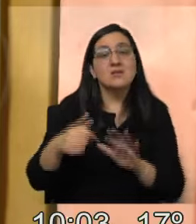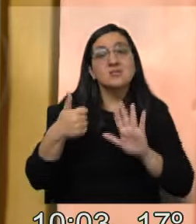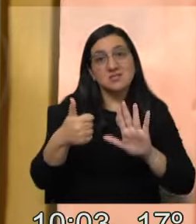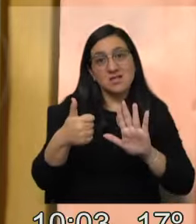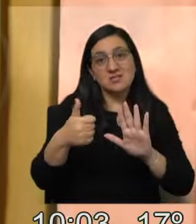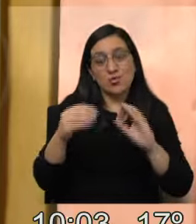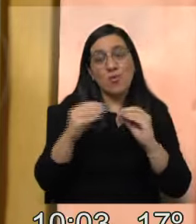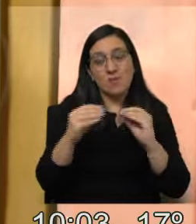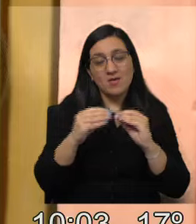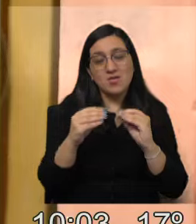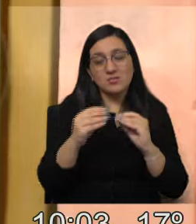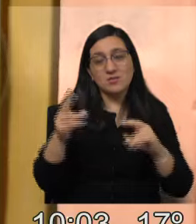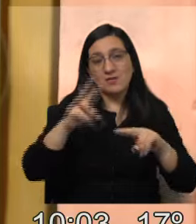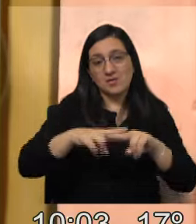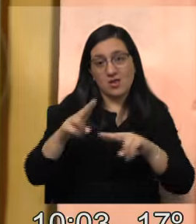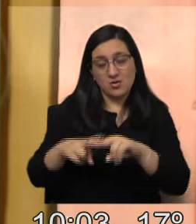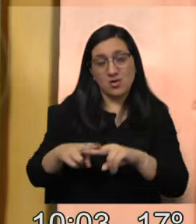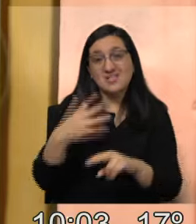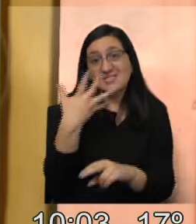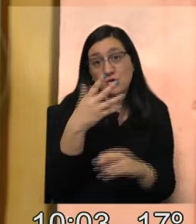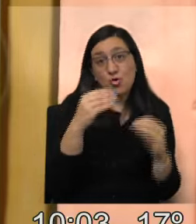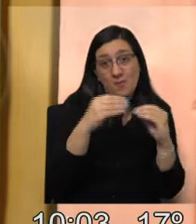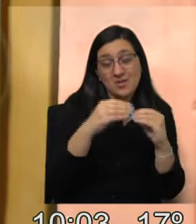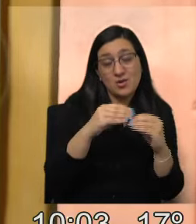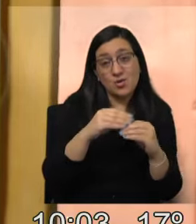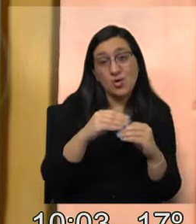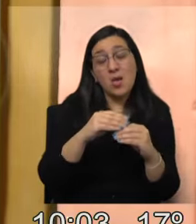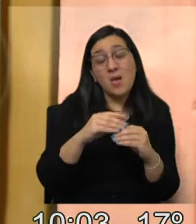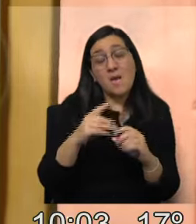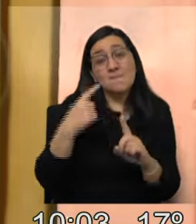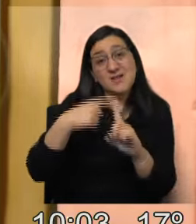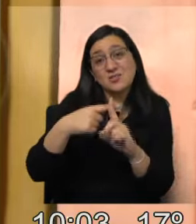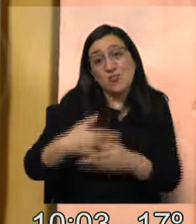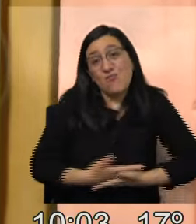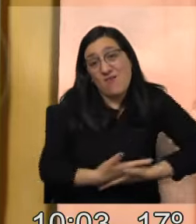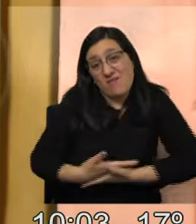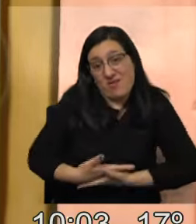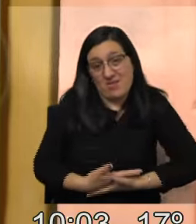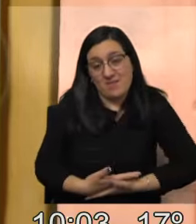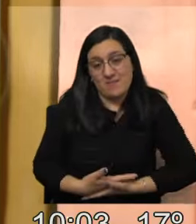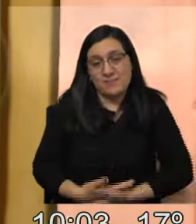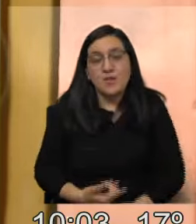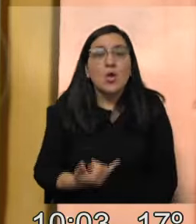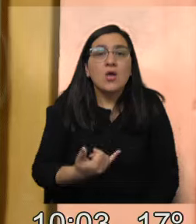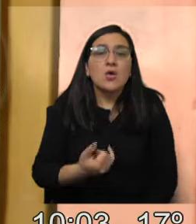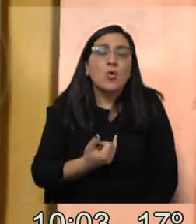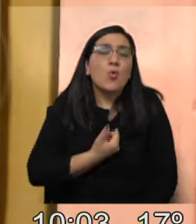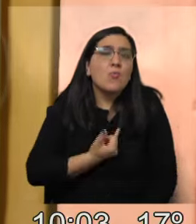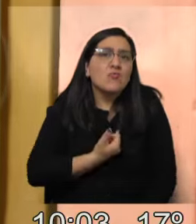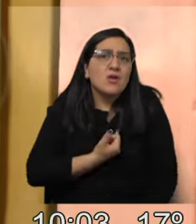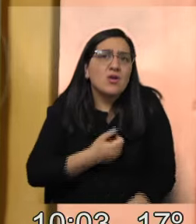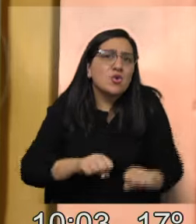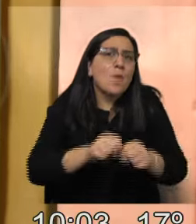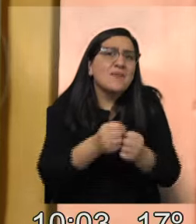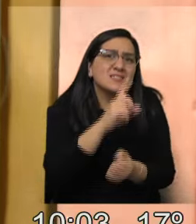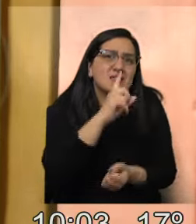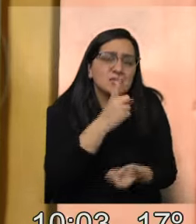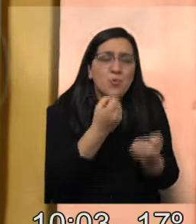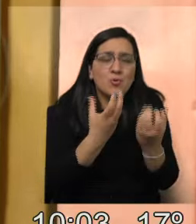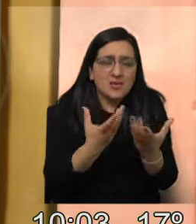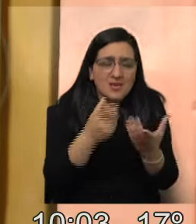seis compañeros, porque está el bebé que también lo mataron. Chela, ¿cómo fue romper ese silencio? ¿Cómo hicieron? Porque este